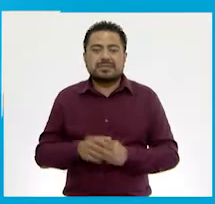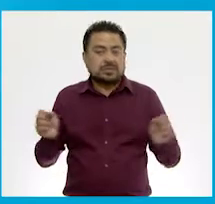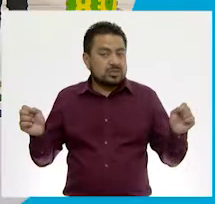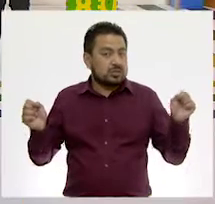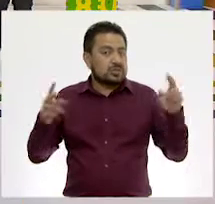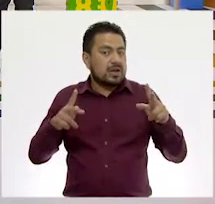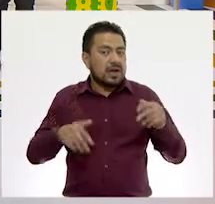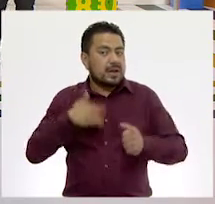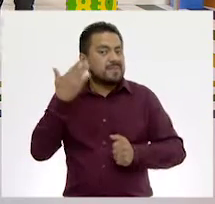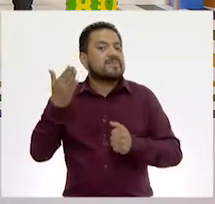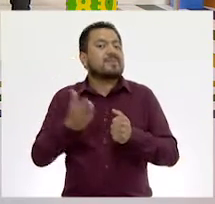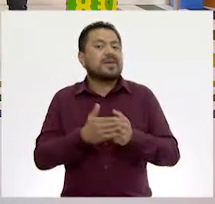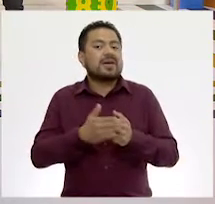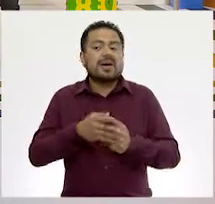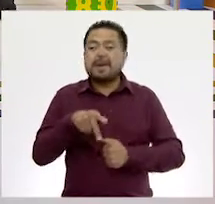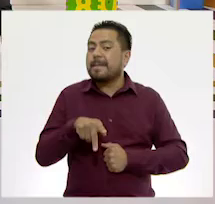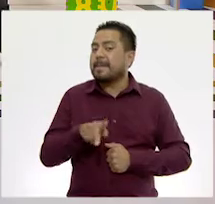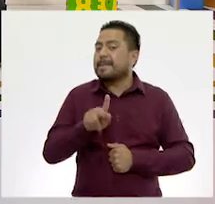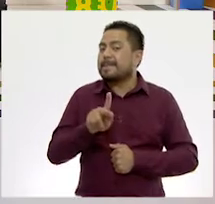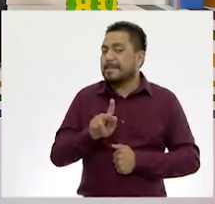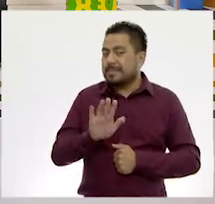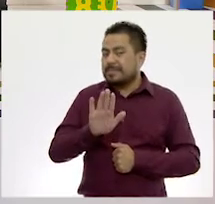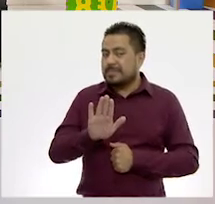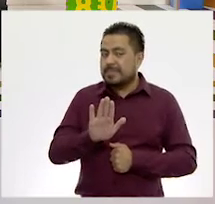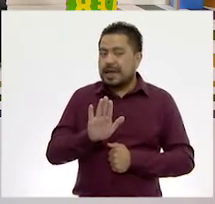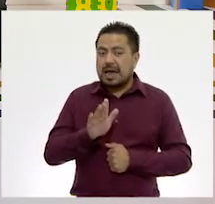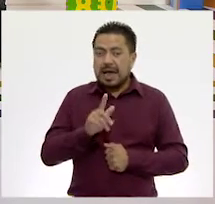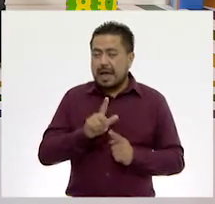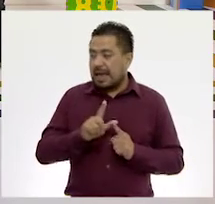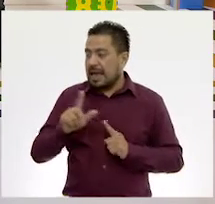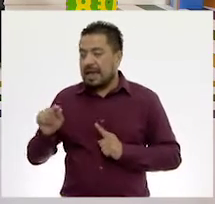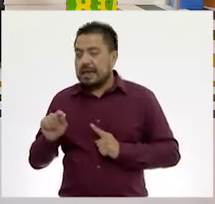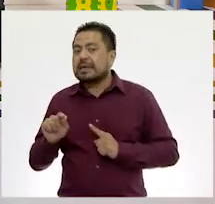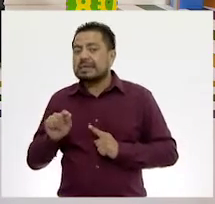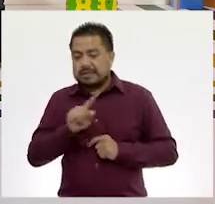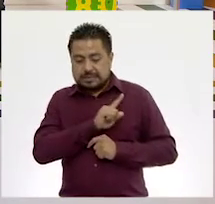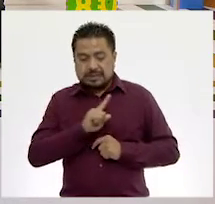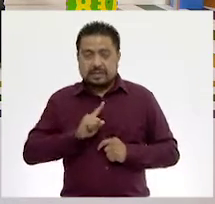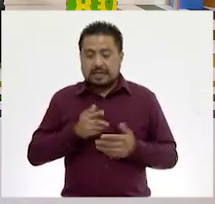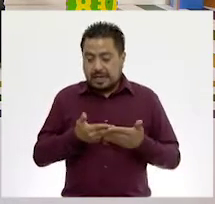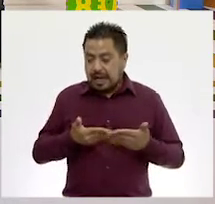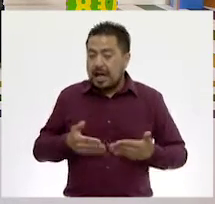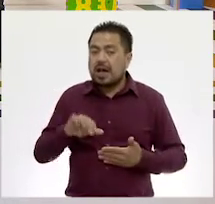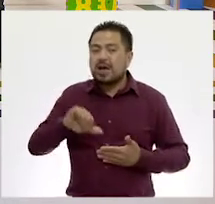Nos vemos hasta la próxima, pero antes de irnos es momento de